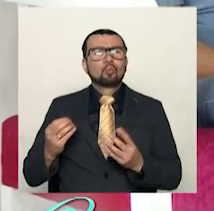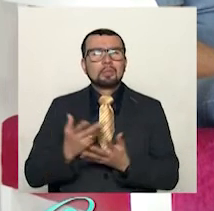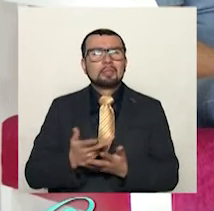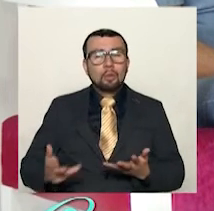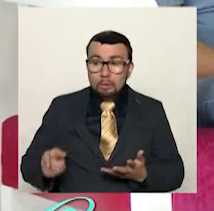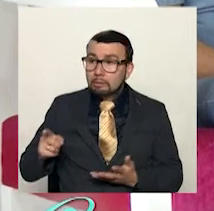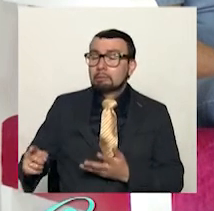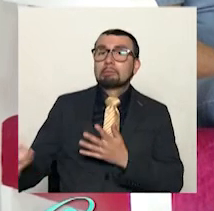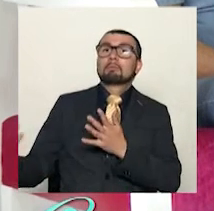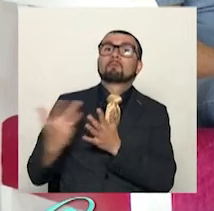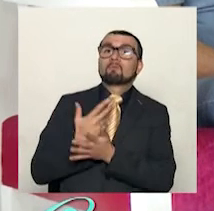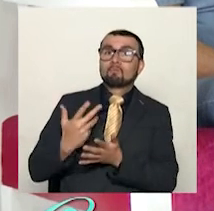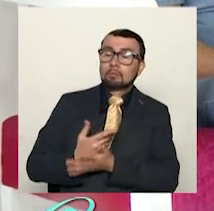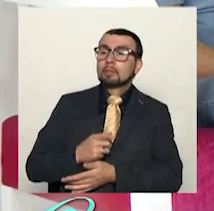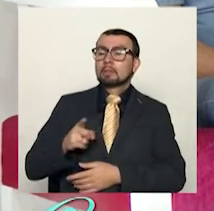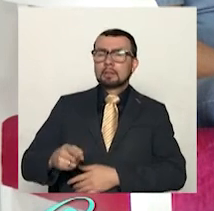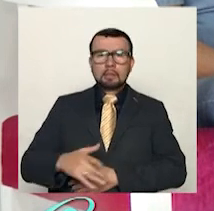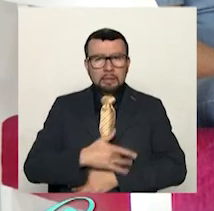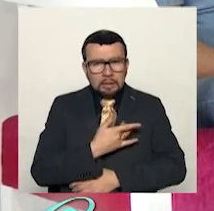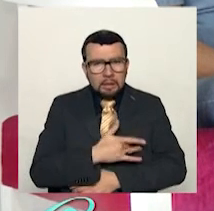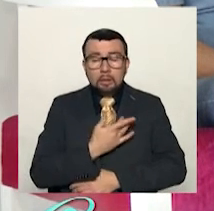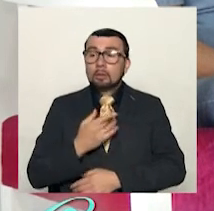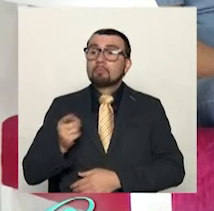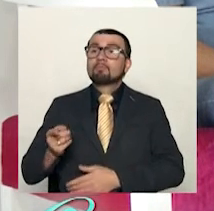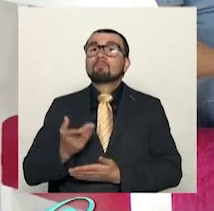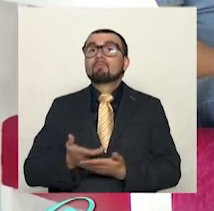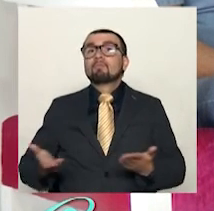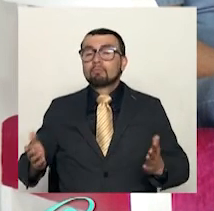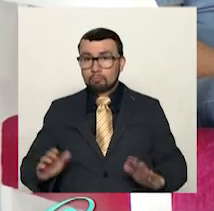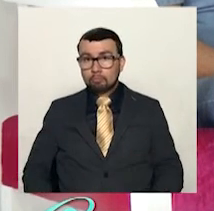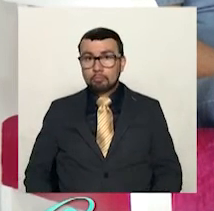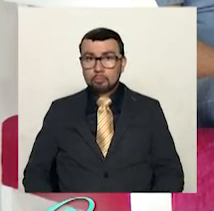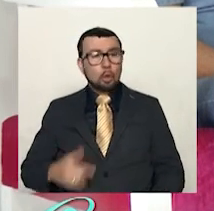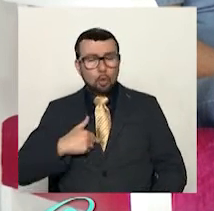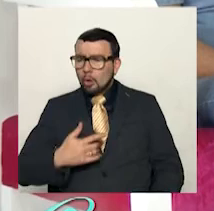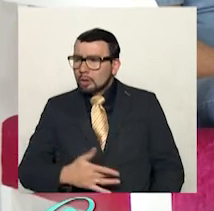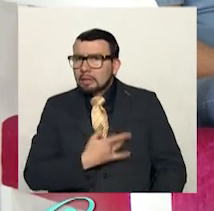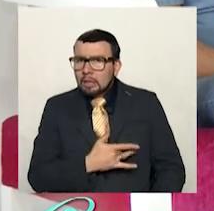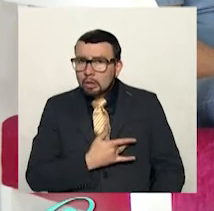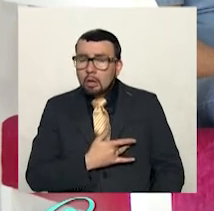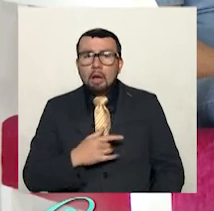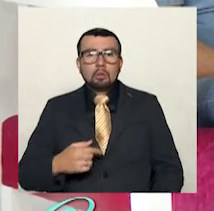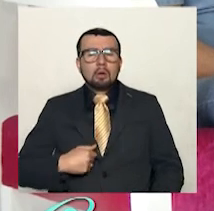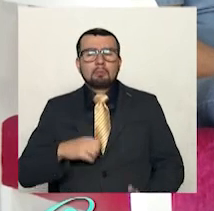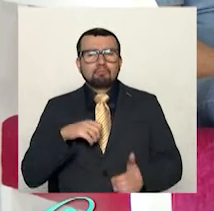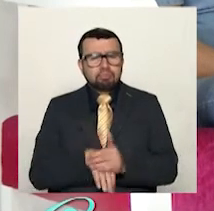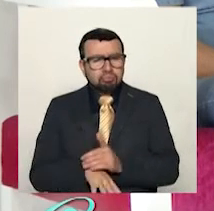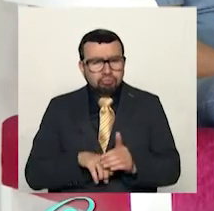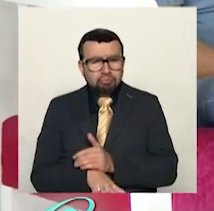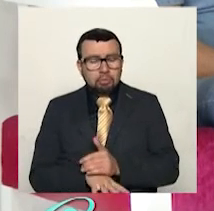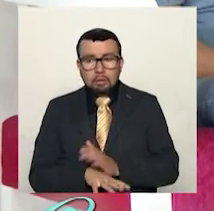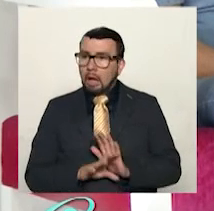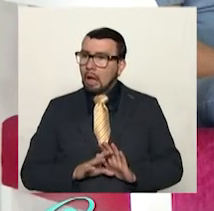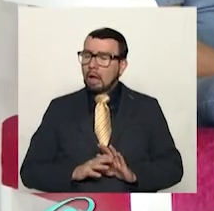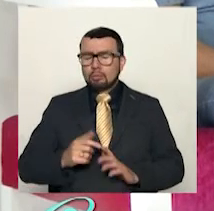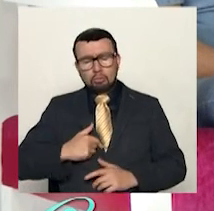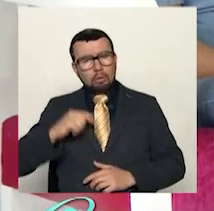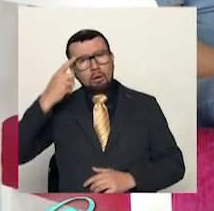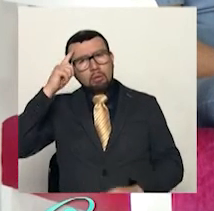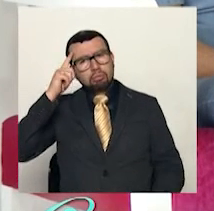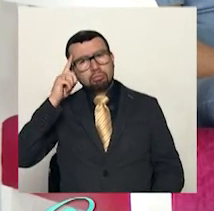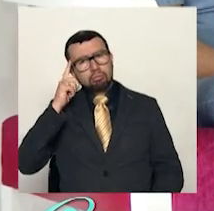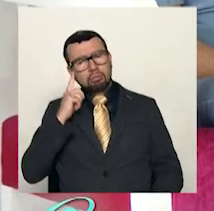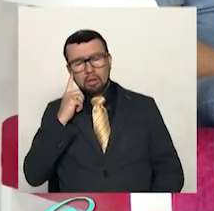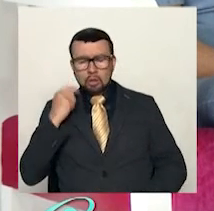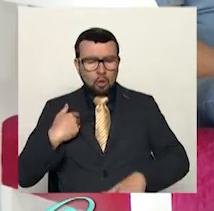de los síntomas, no de enfermedades, de síntomas. Entonces yo hago un síntoma, me da diarrea. Hago otro, me da fiebre, o